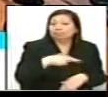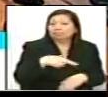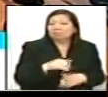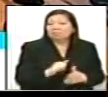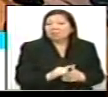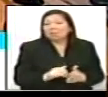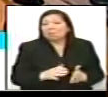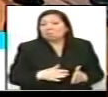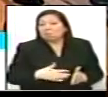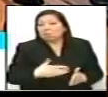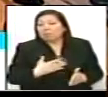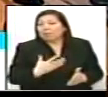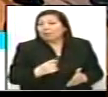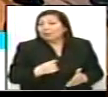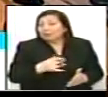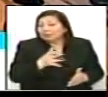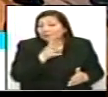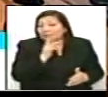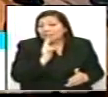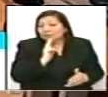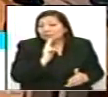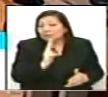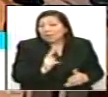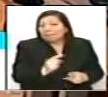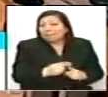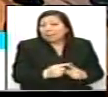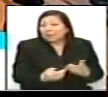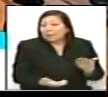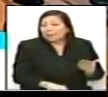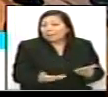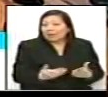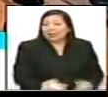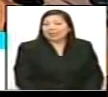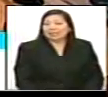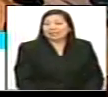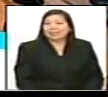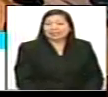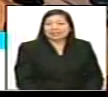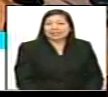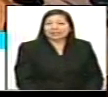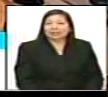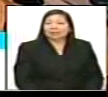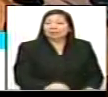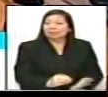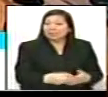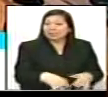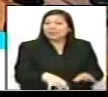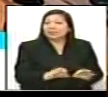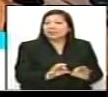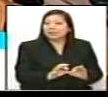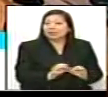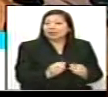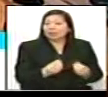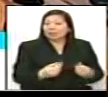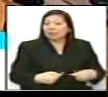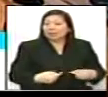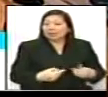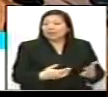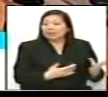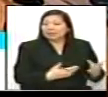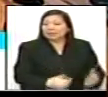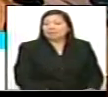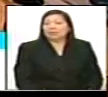que no sé cómo se resolverá. Parece que la atención o la relevancia está todavía como una discusión